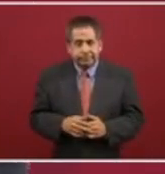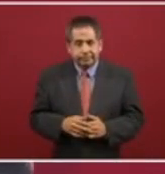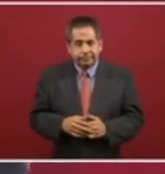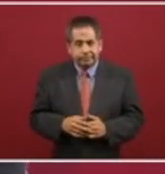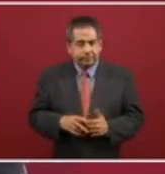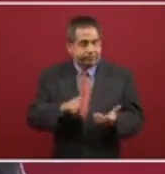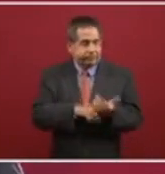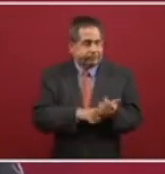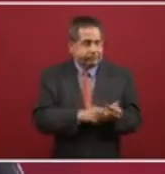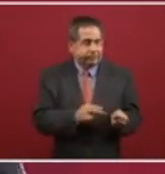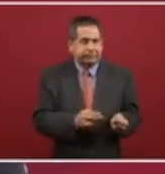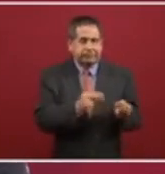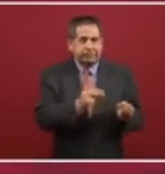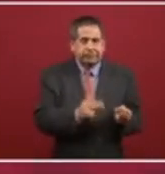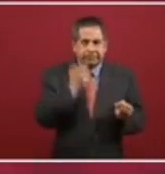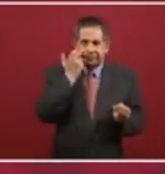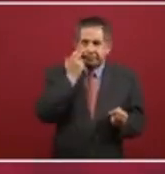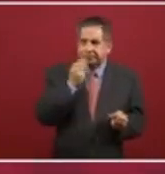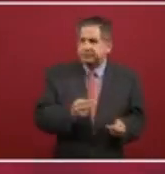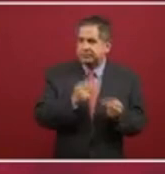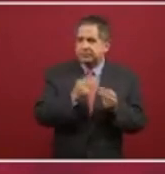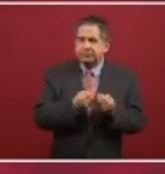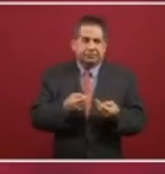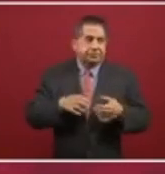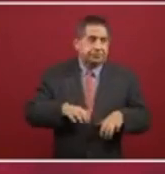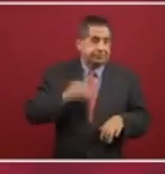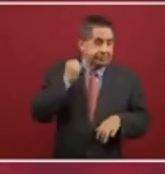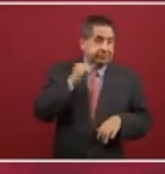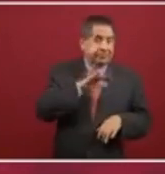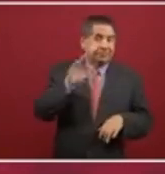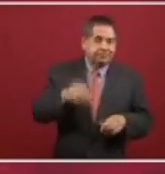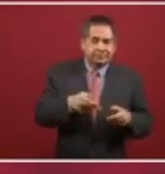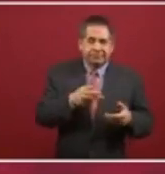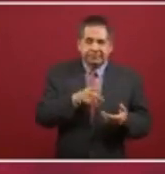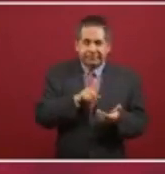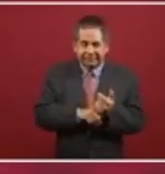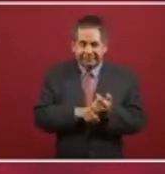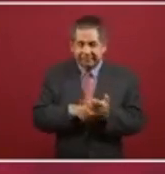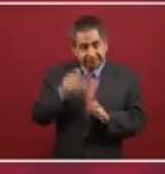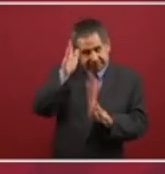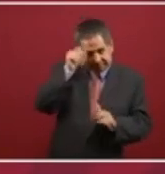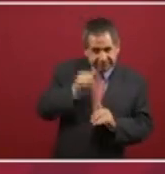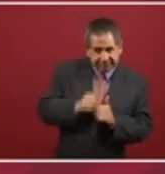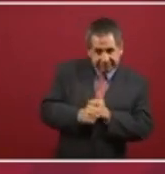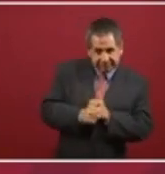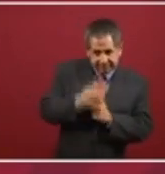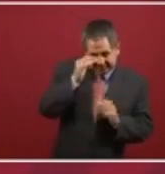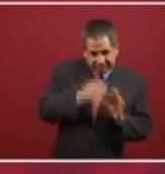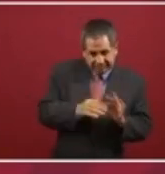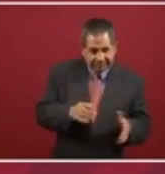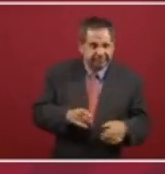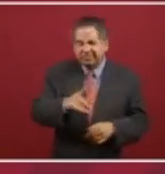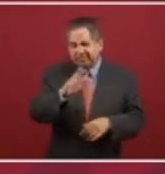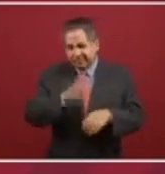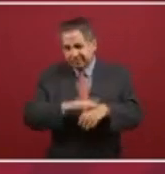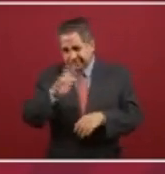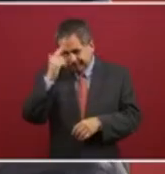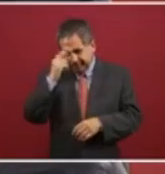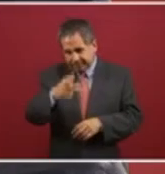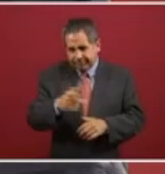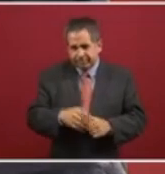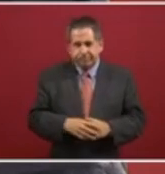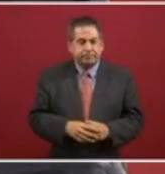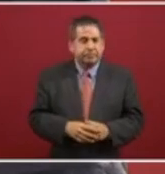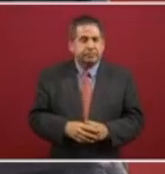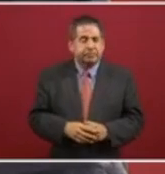el negocio o ya los días amarrados por otra parte el mandatario anunció